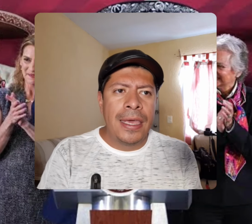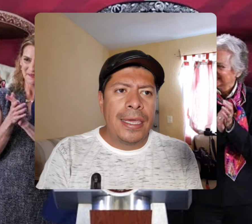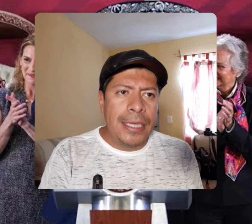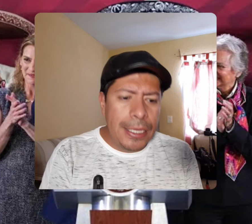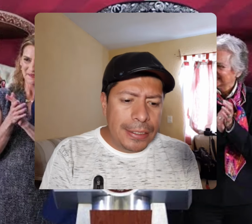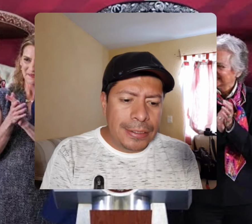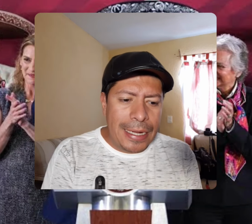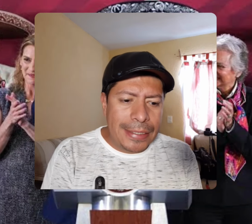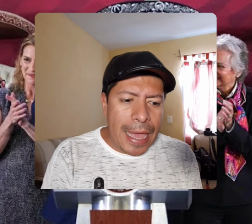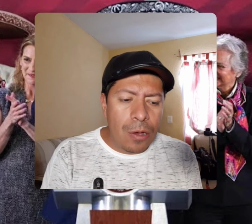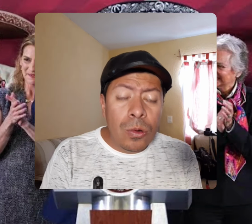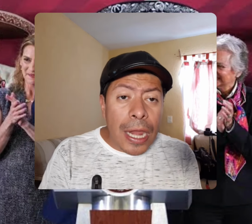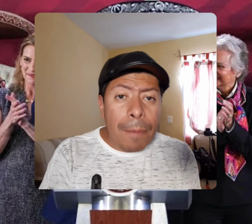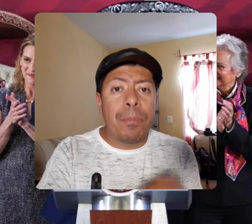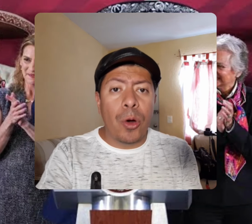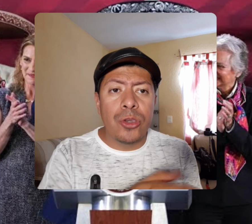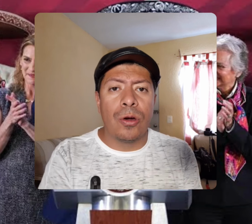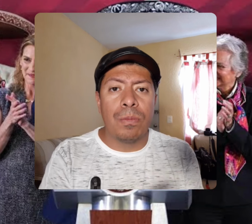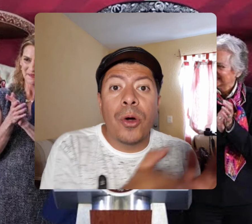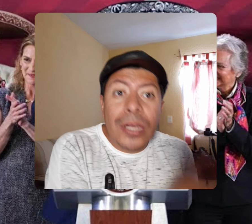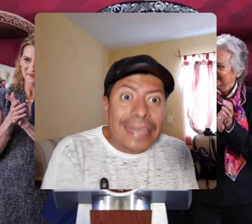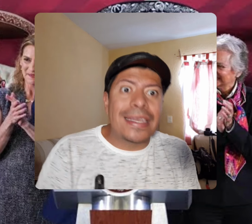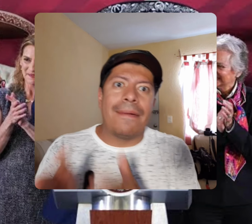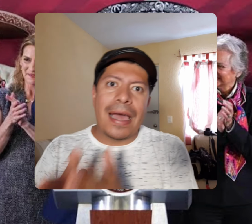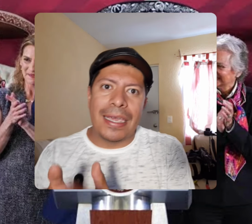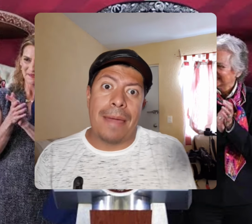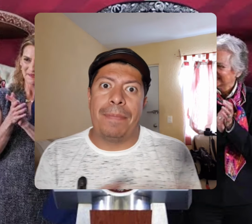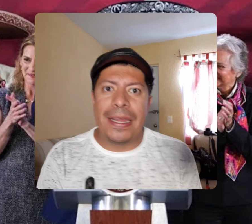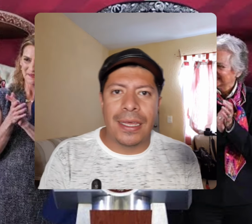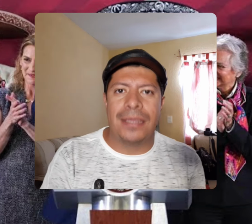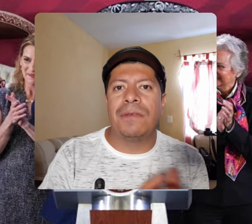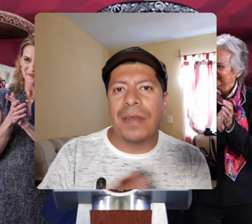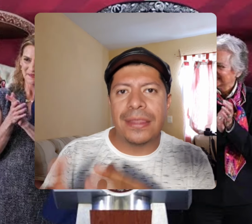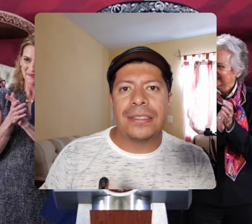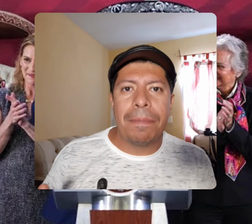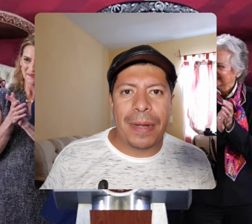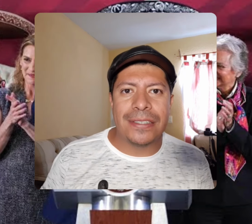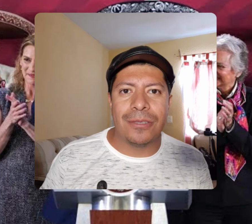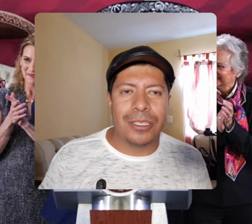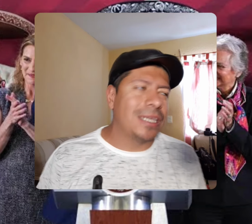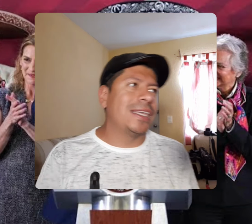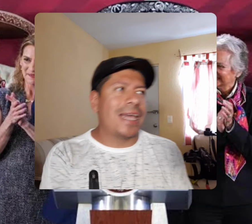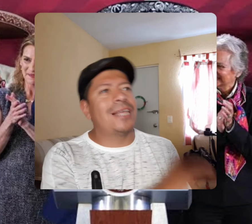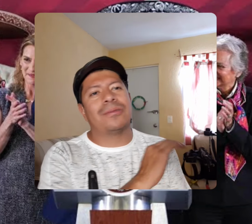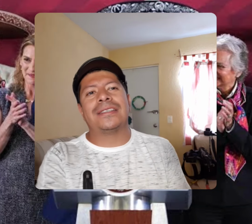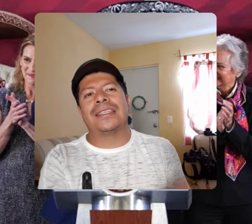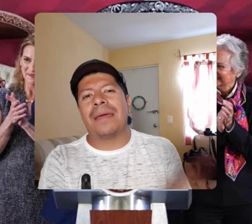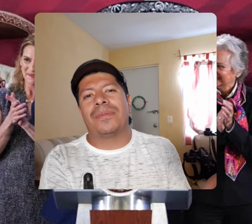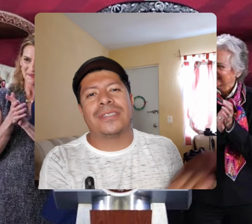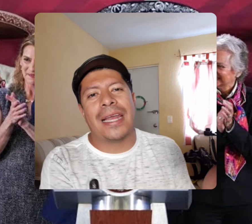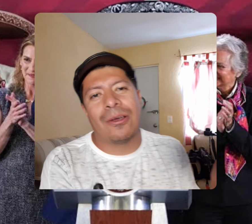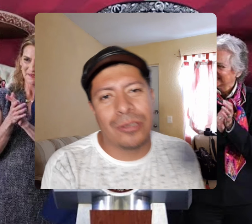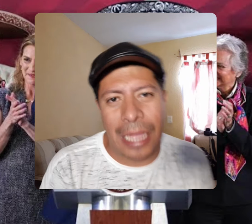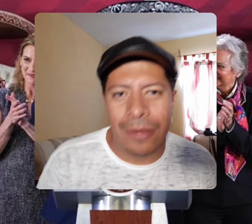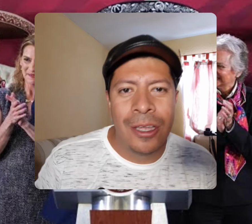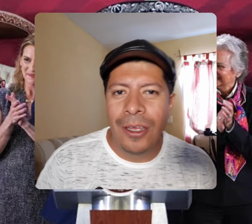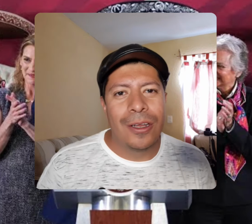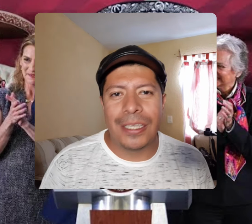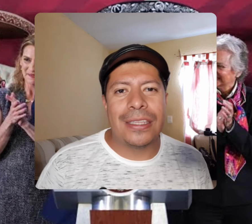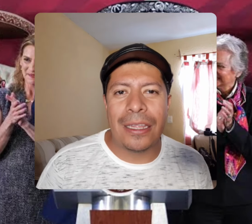edad, y se les da un apoyo porque trabajen y aprendan en diferentes empresas. No es de que llegan a tu casa y te den por estar